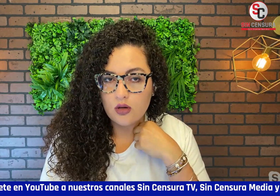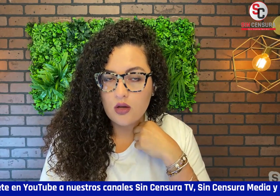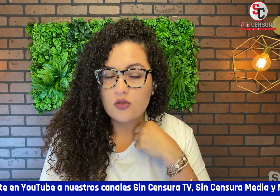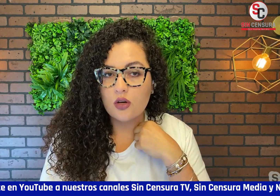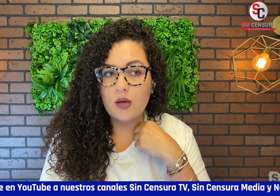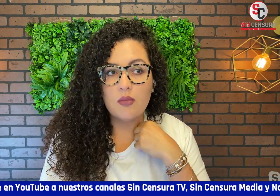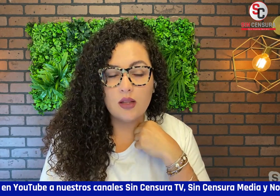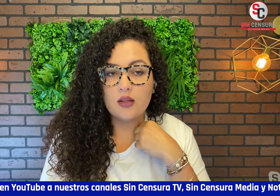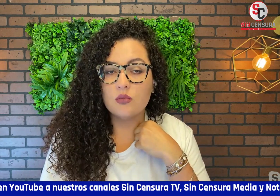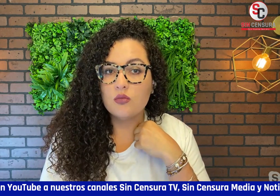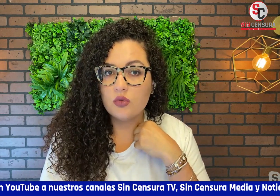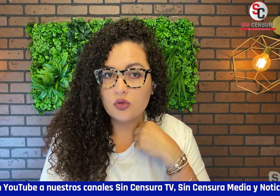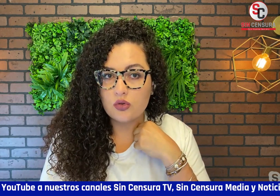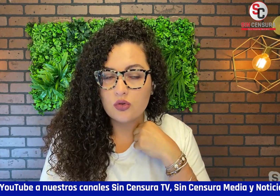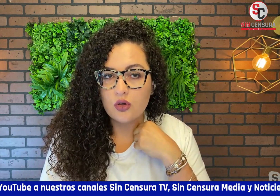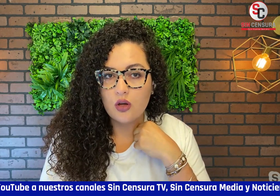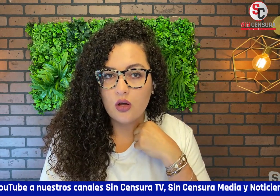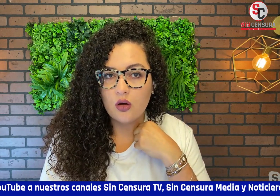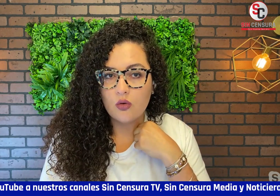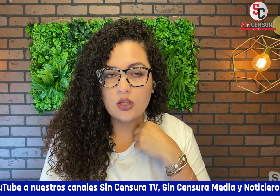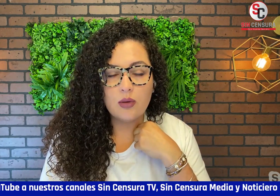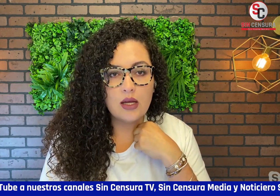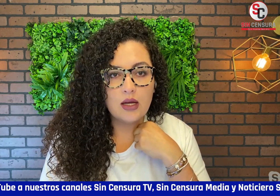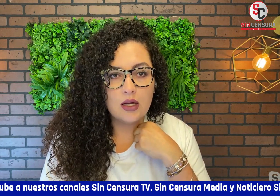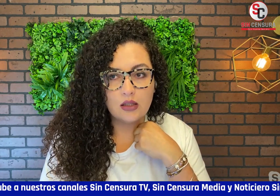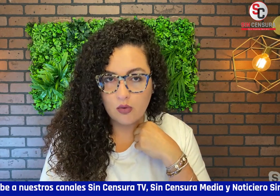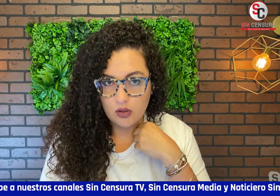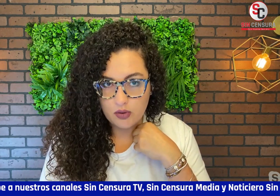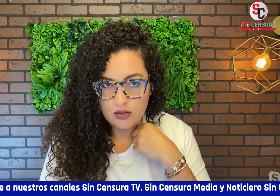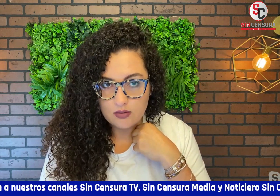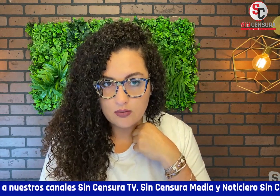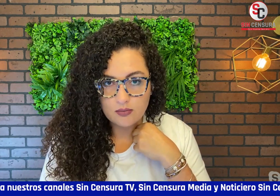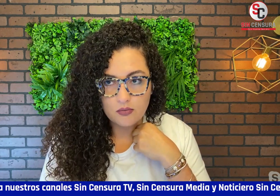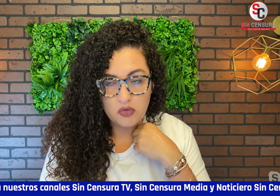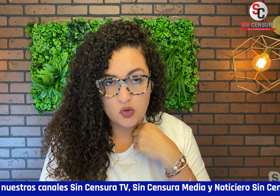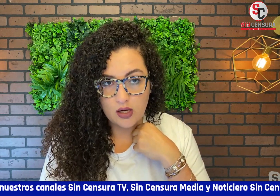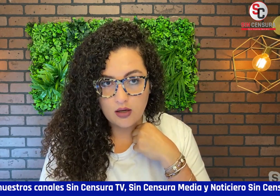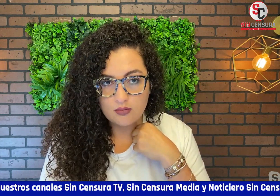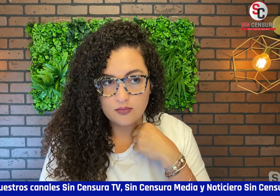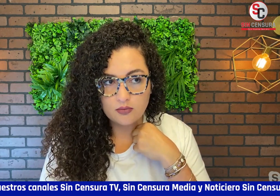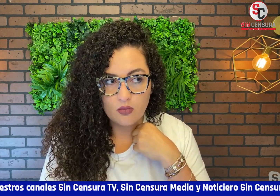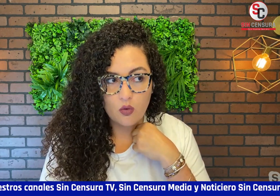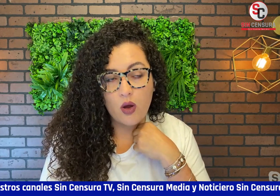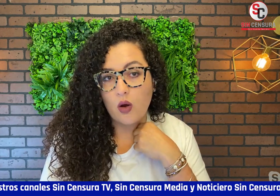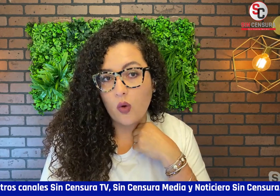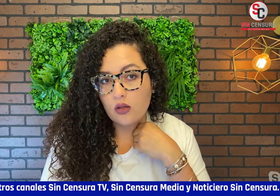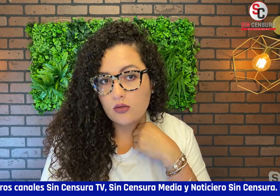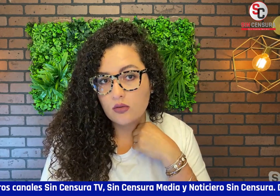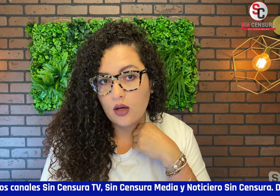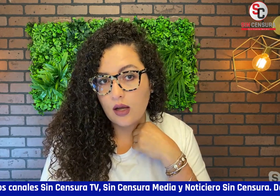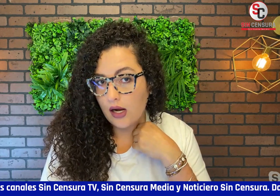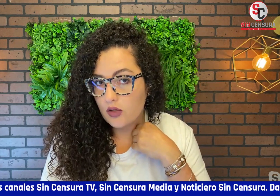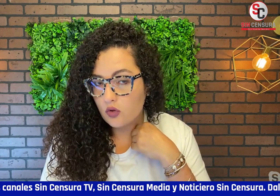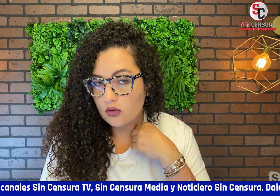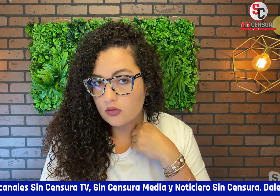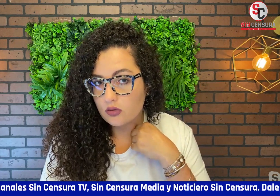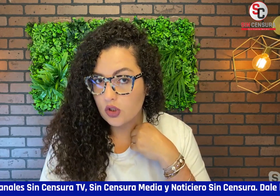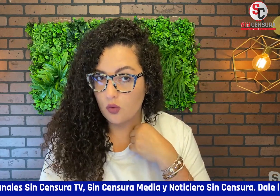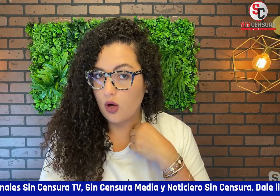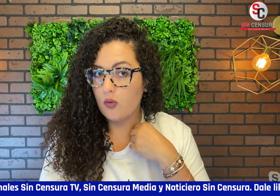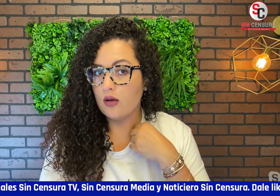muchos, son en verdad muchos. Usted vaya a Tamaulipas, Michoacán, Guanajuato,